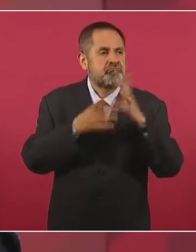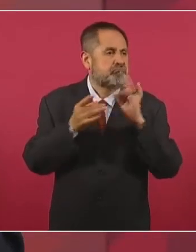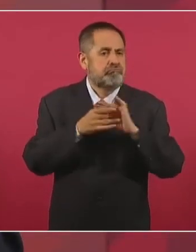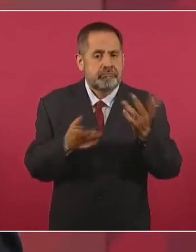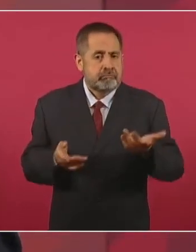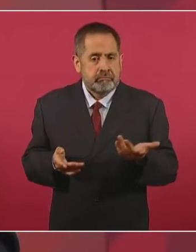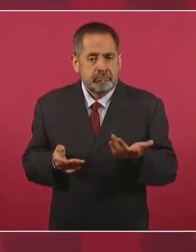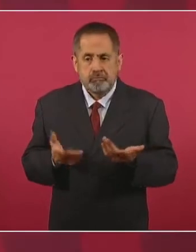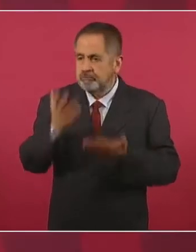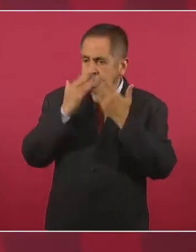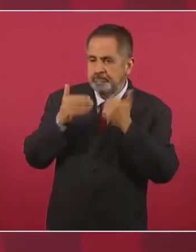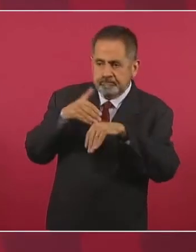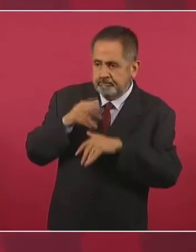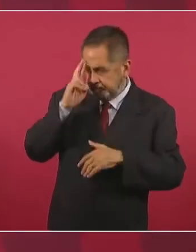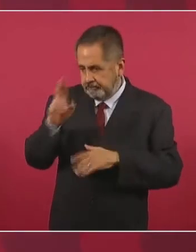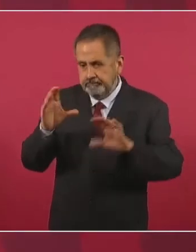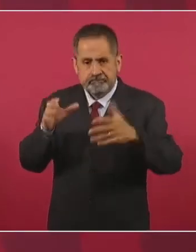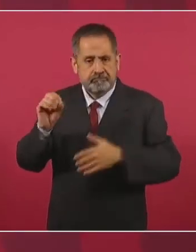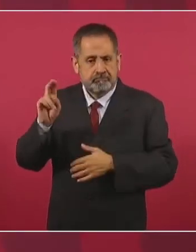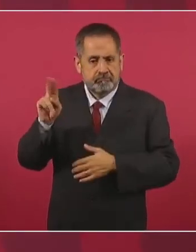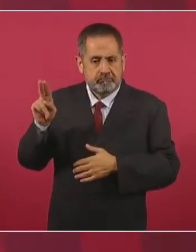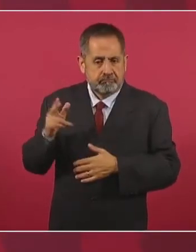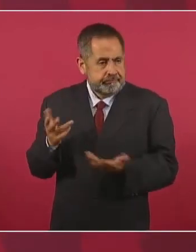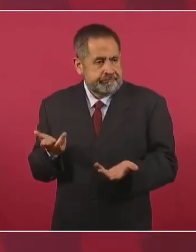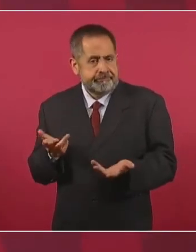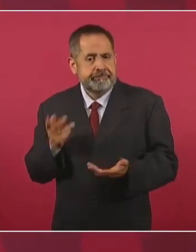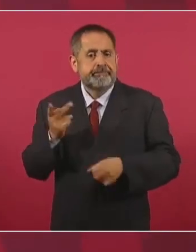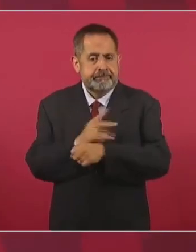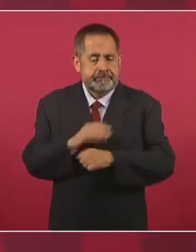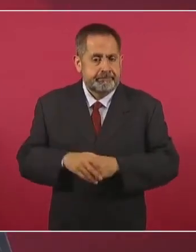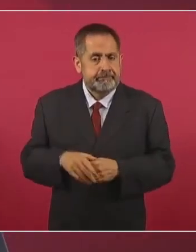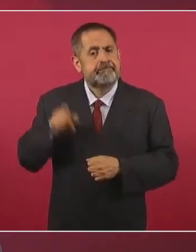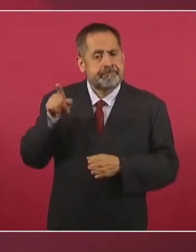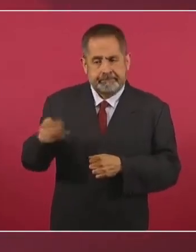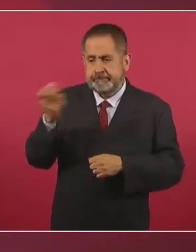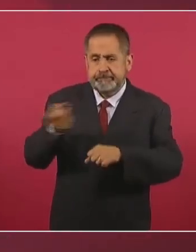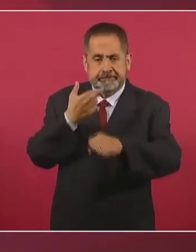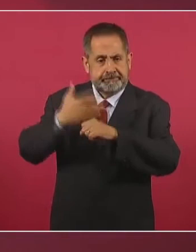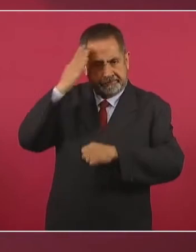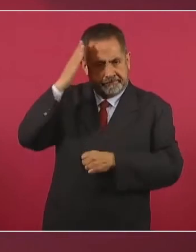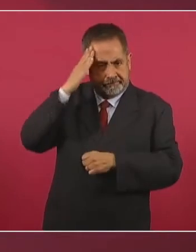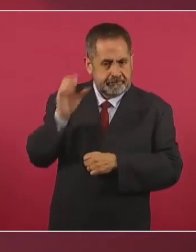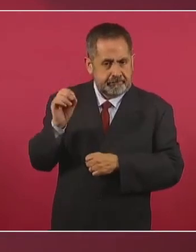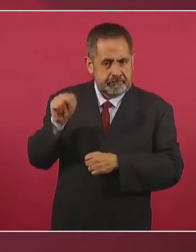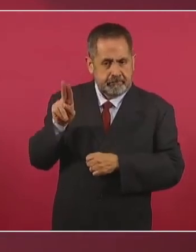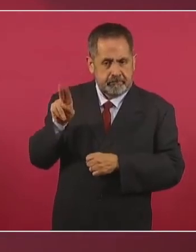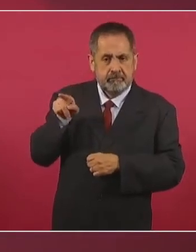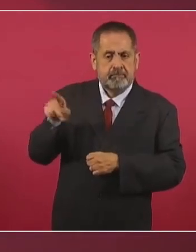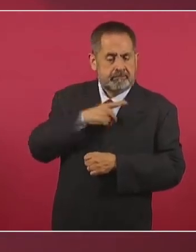y no hay respuesta. Debería el secretario general